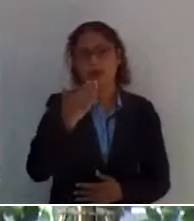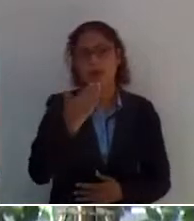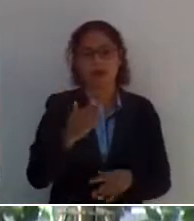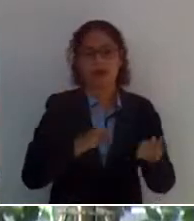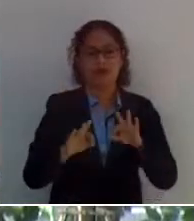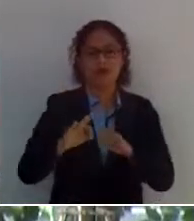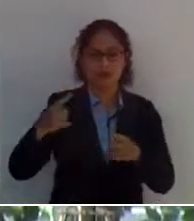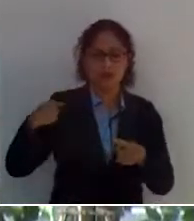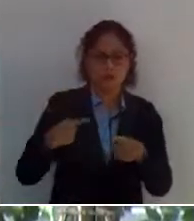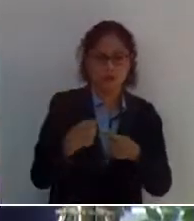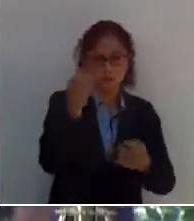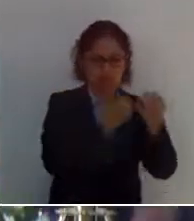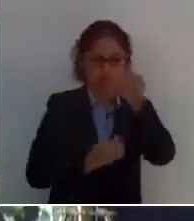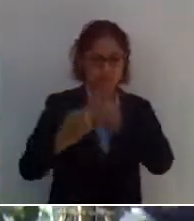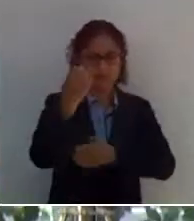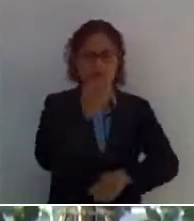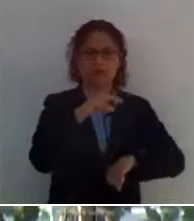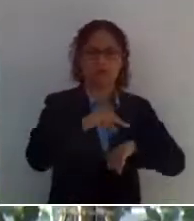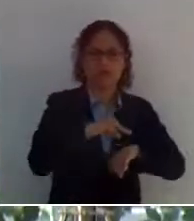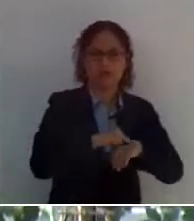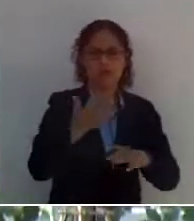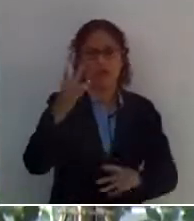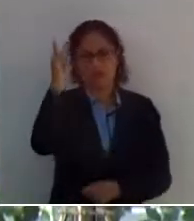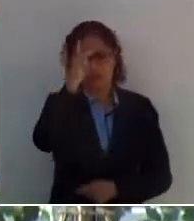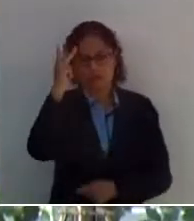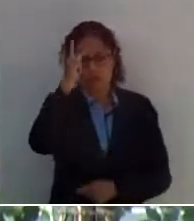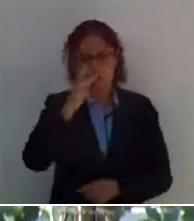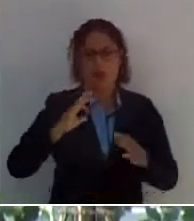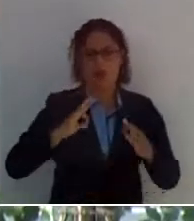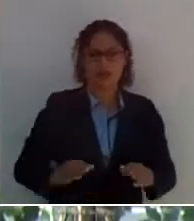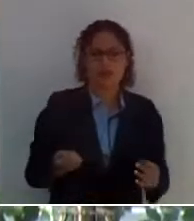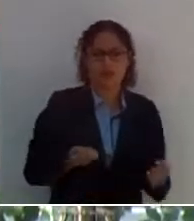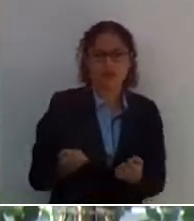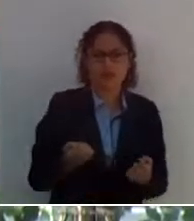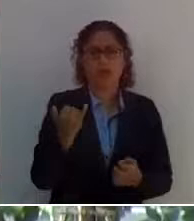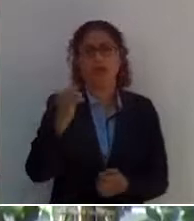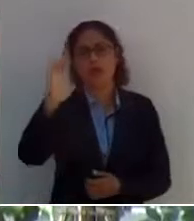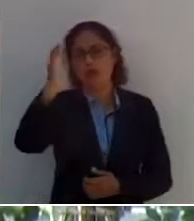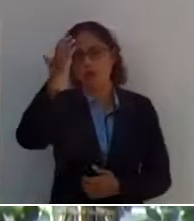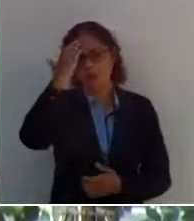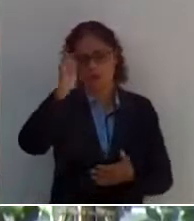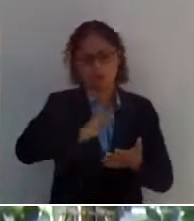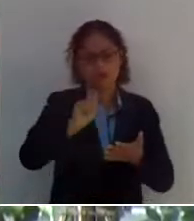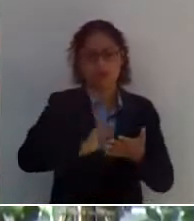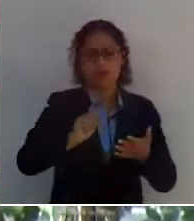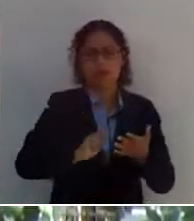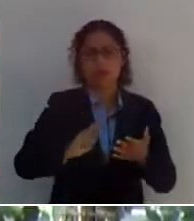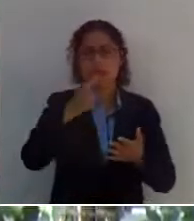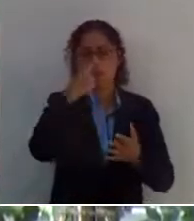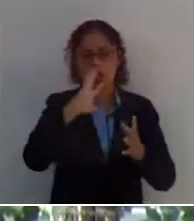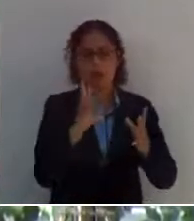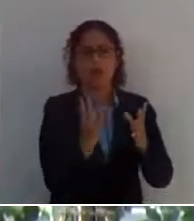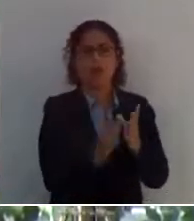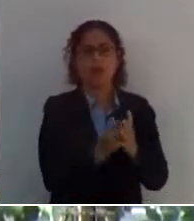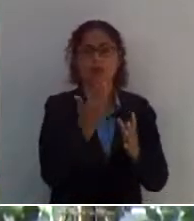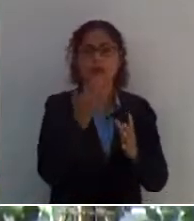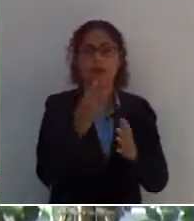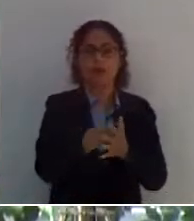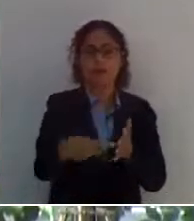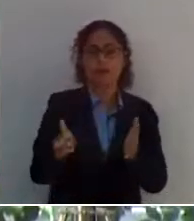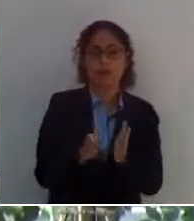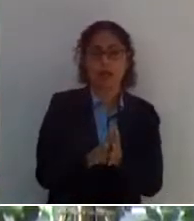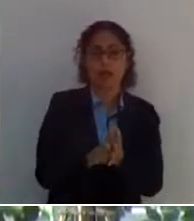las evaluaciones médicas, psicológicas, físicas y de conocimientos para concursar dichas plazas.